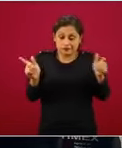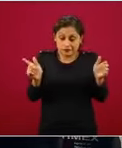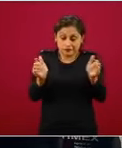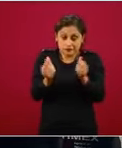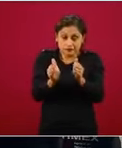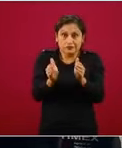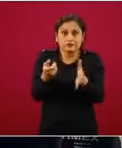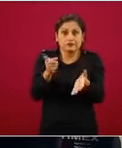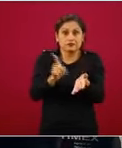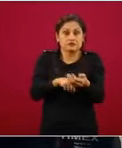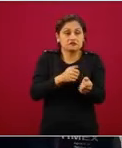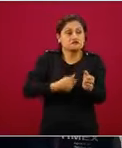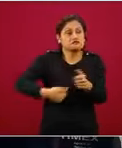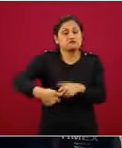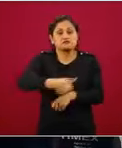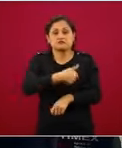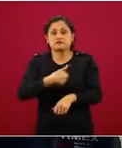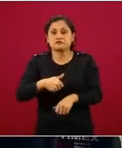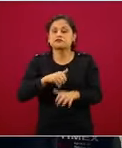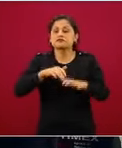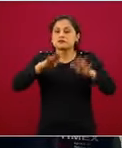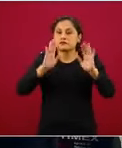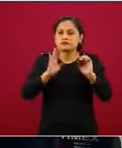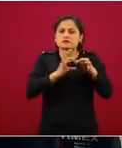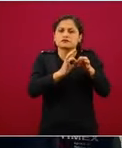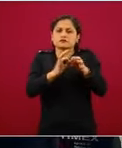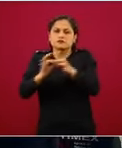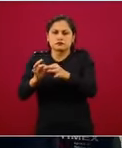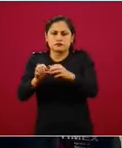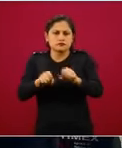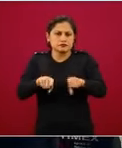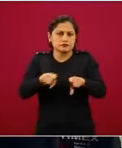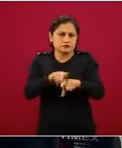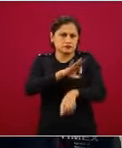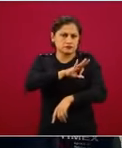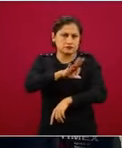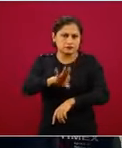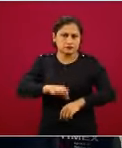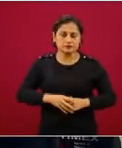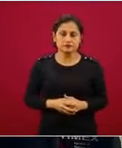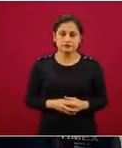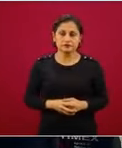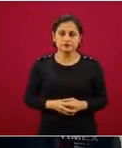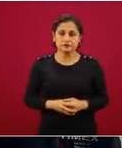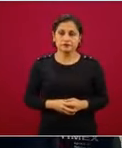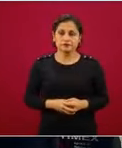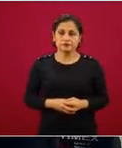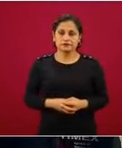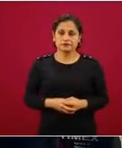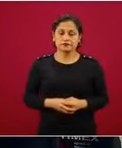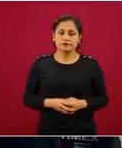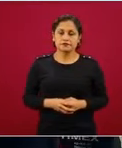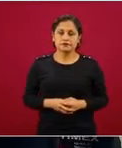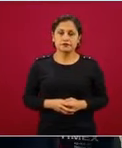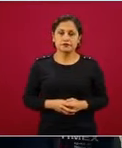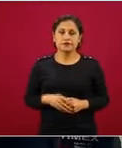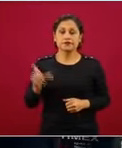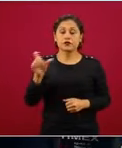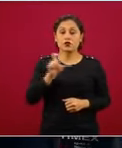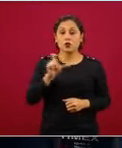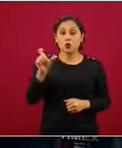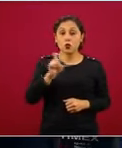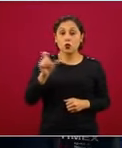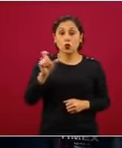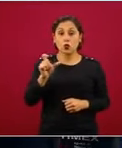movilidad interna, finalmente tienen sincronía de sus curvas epidémicas. Entonces, desde que se incorporaron